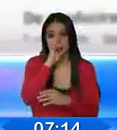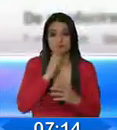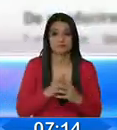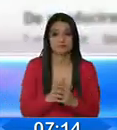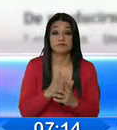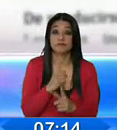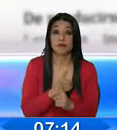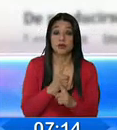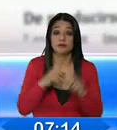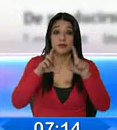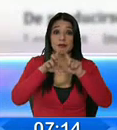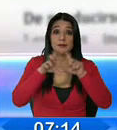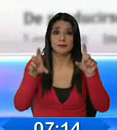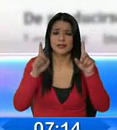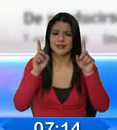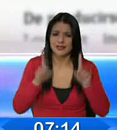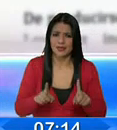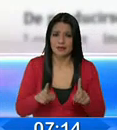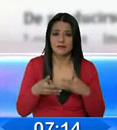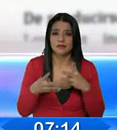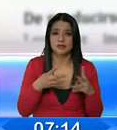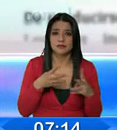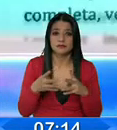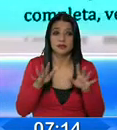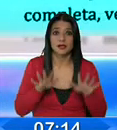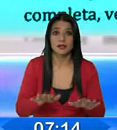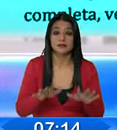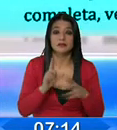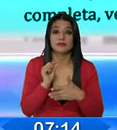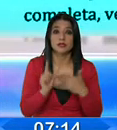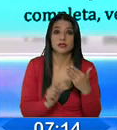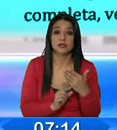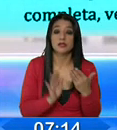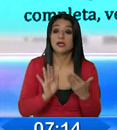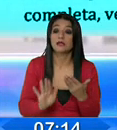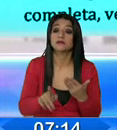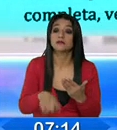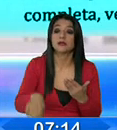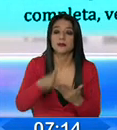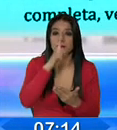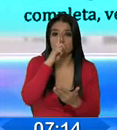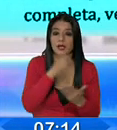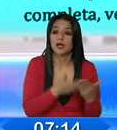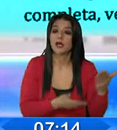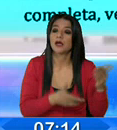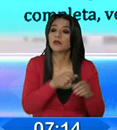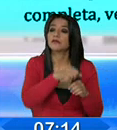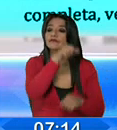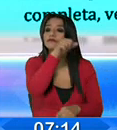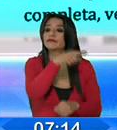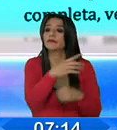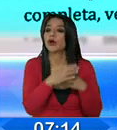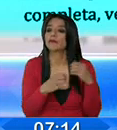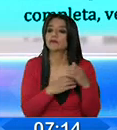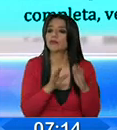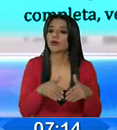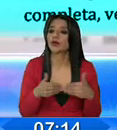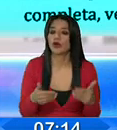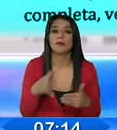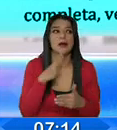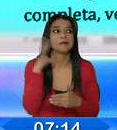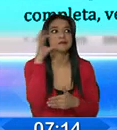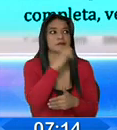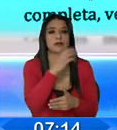las empresas deberán transparentar los estados financieros a sus empleados, con el fin de que los mismos conozcan